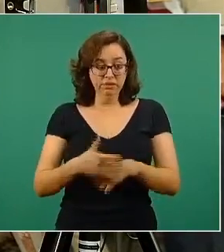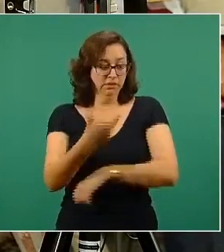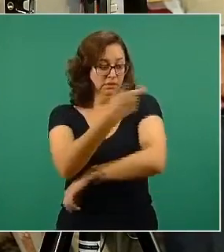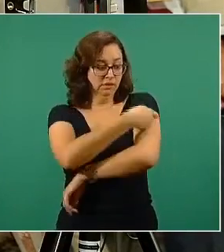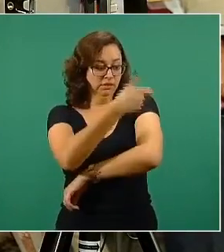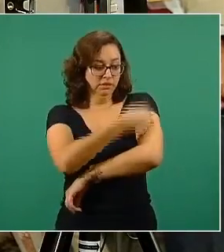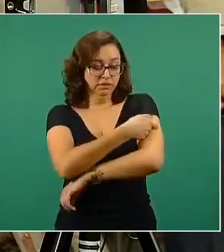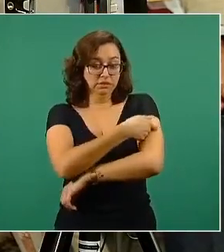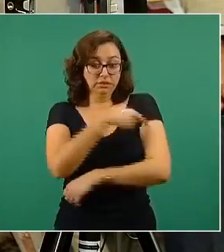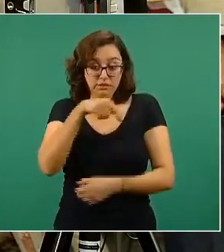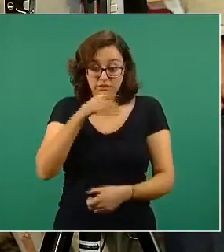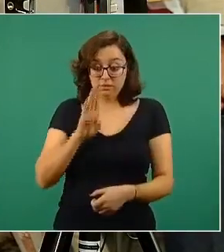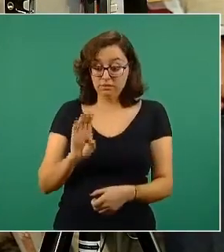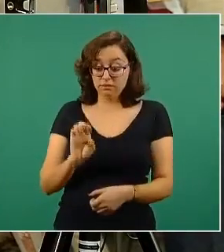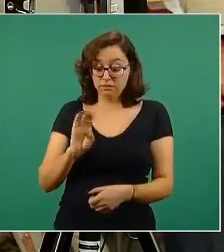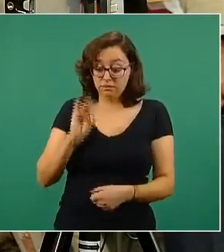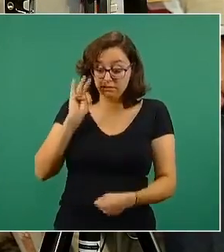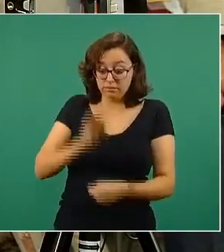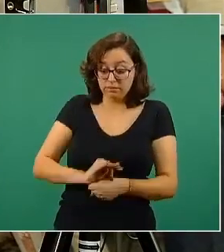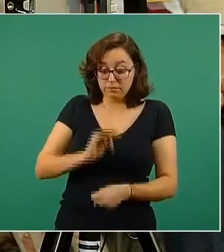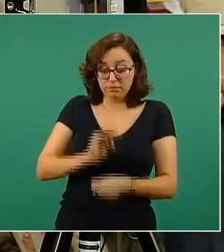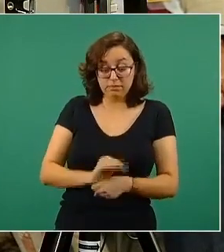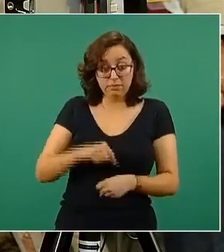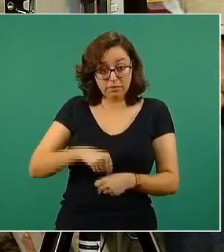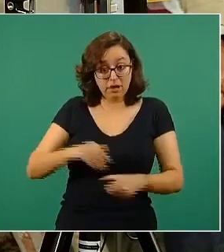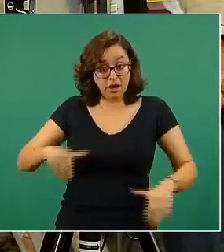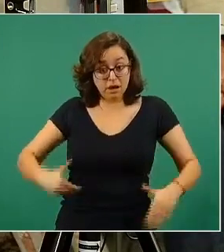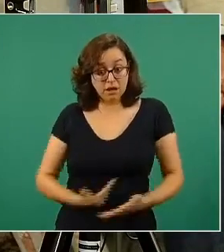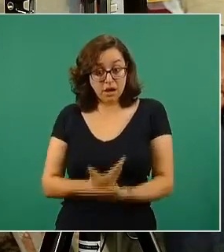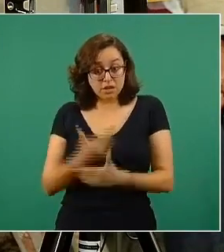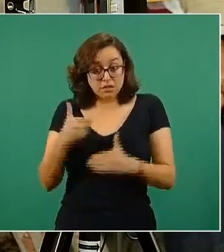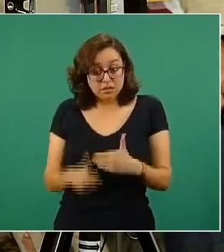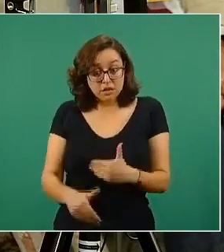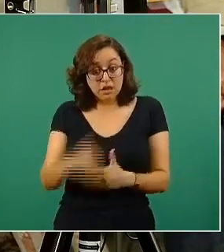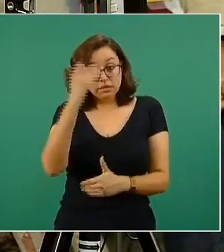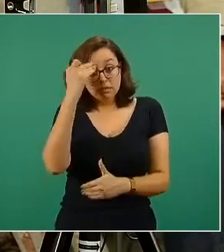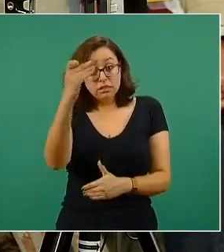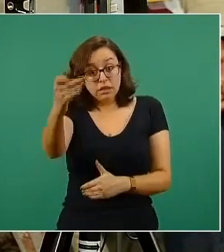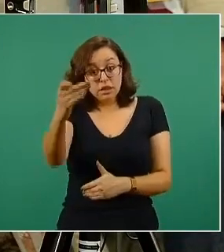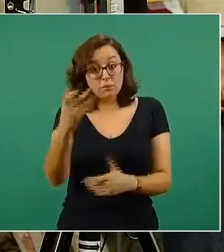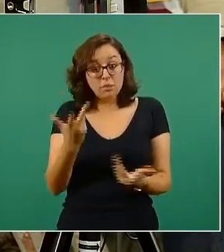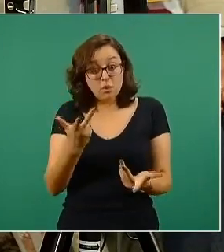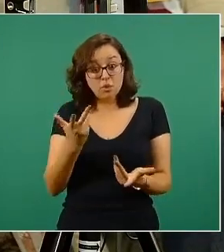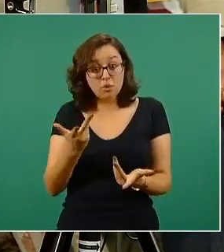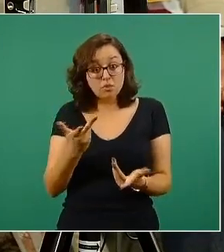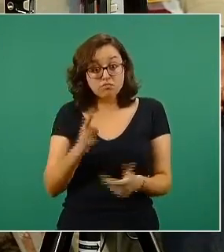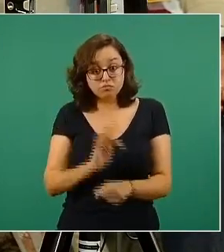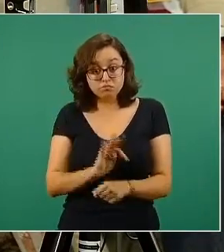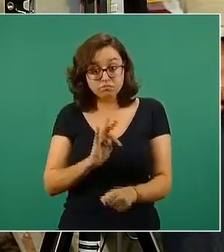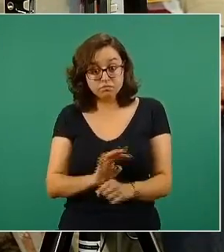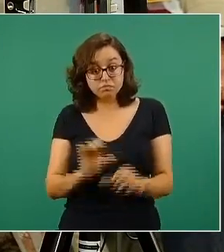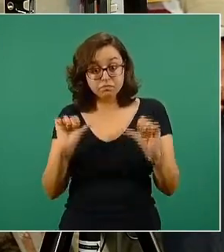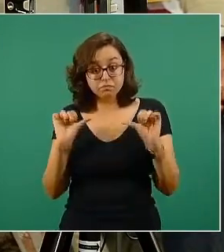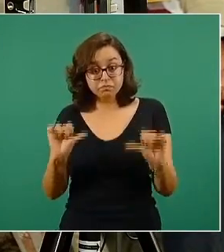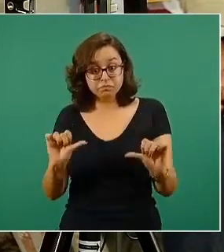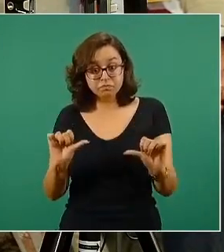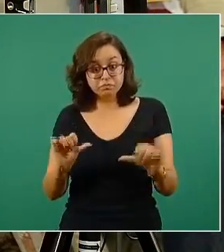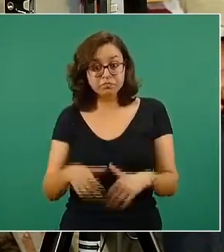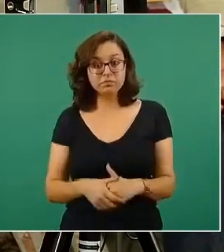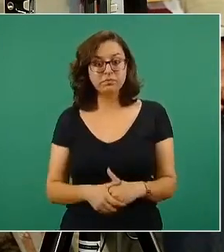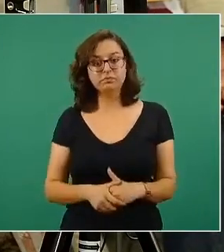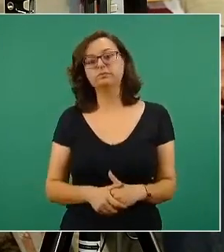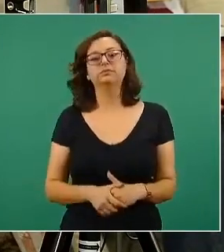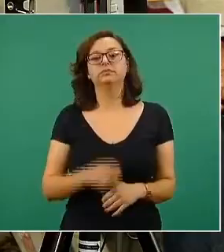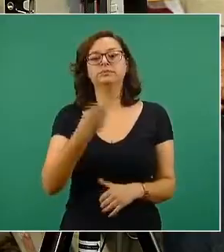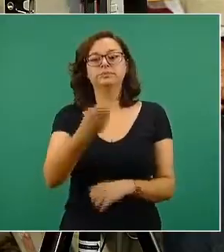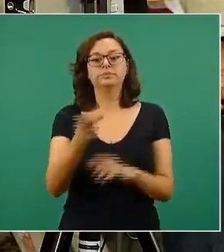la COVID-19 y es una inmunidad que puede ser duradera. ¿Tiene algún efecto para el producto? Y